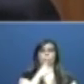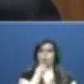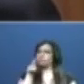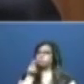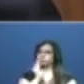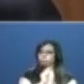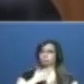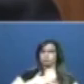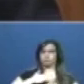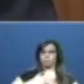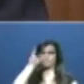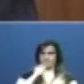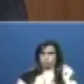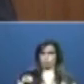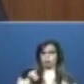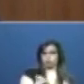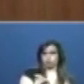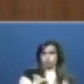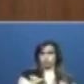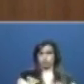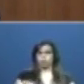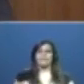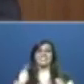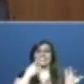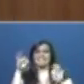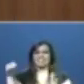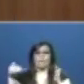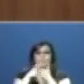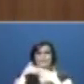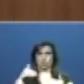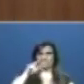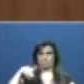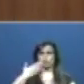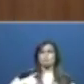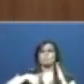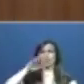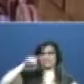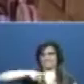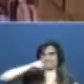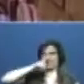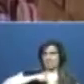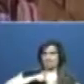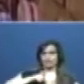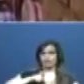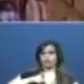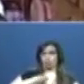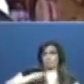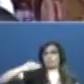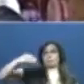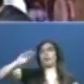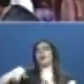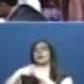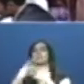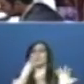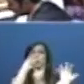presupuesto autónomo más de 60 millones en este año que han aumentado hasta más de 90 como